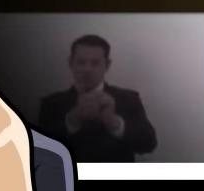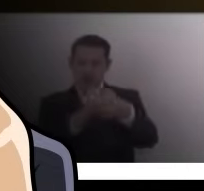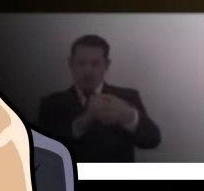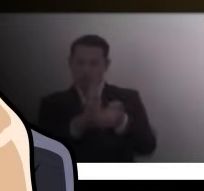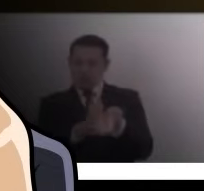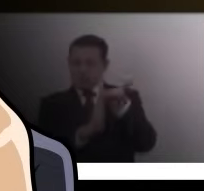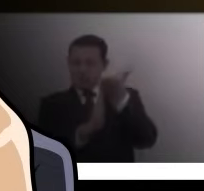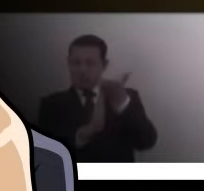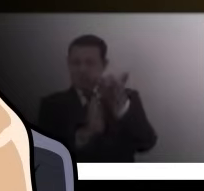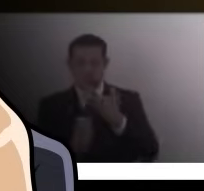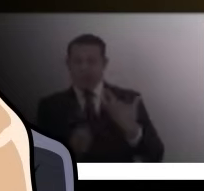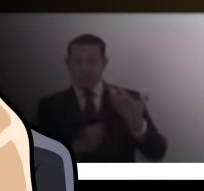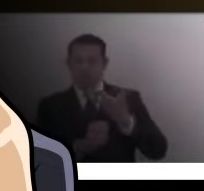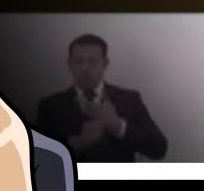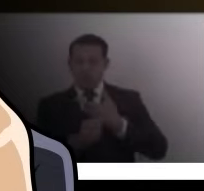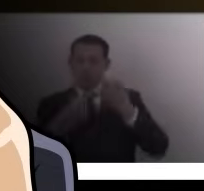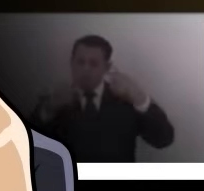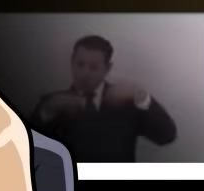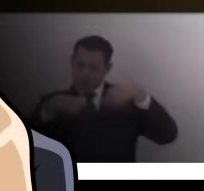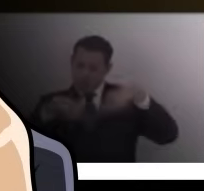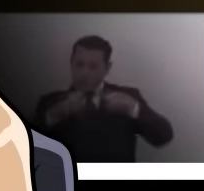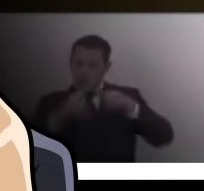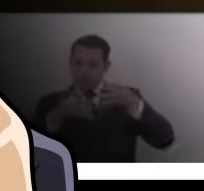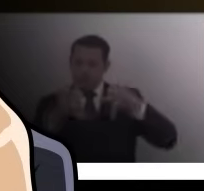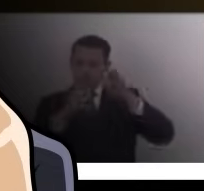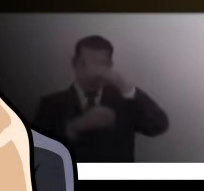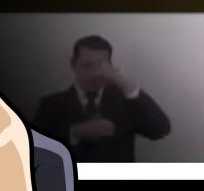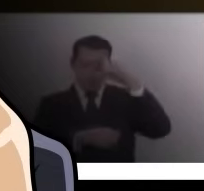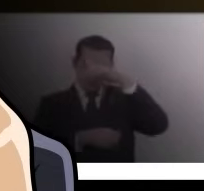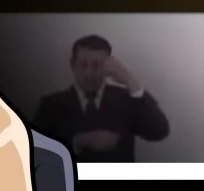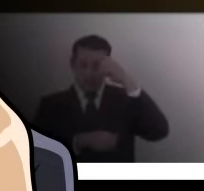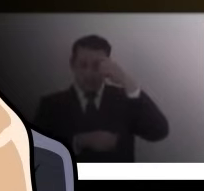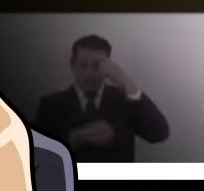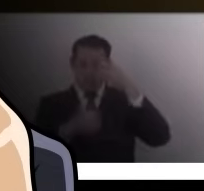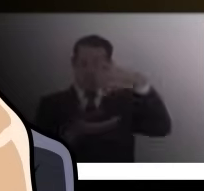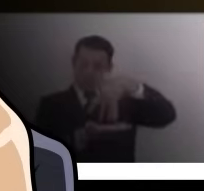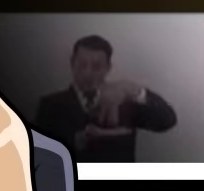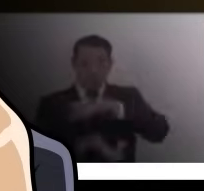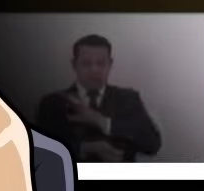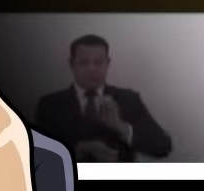adelante. Nosotros vamos a continuar con esta manera de trabajar y será el